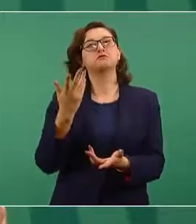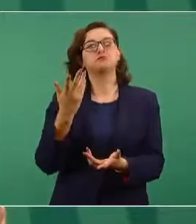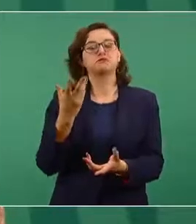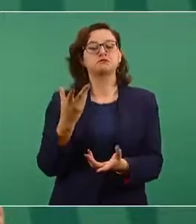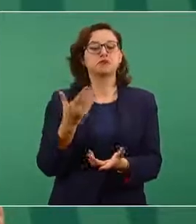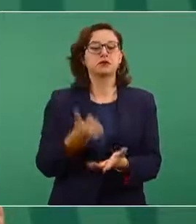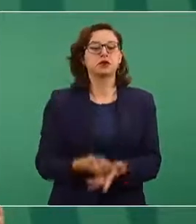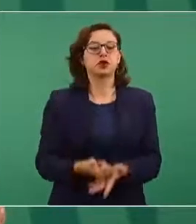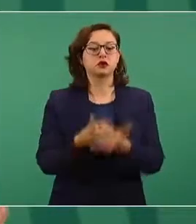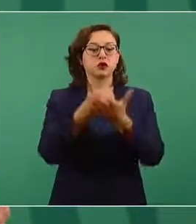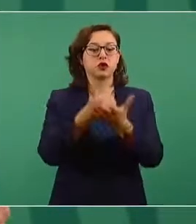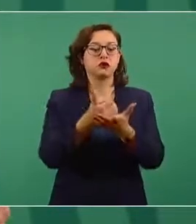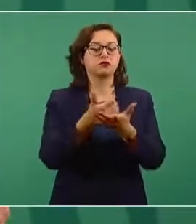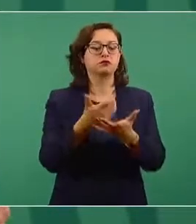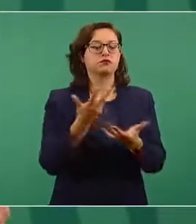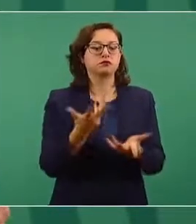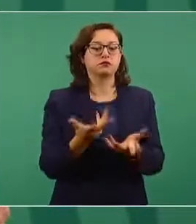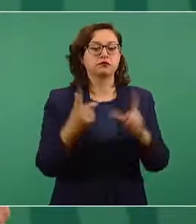hay tierras nacionales,